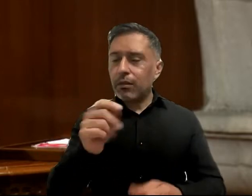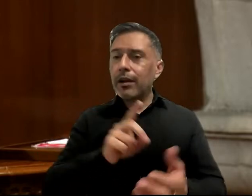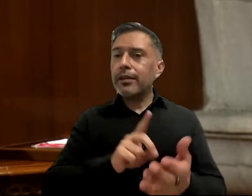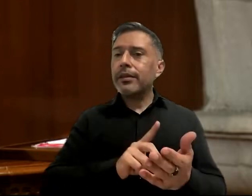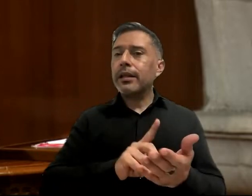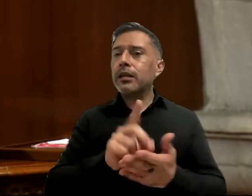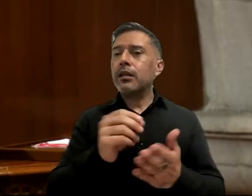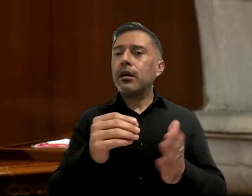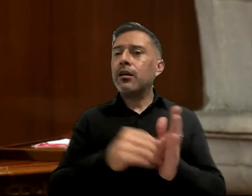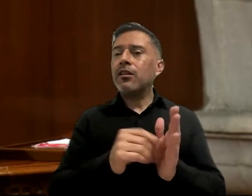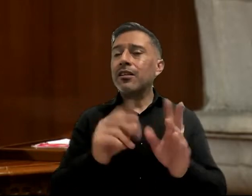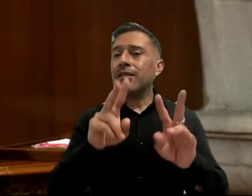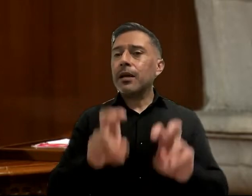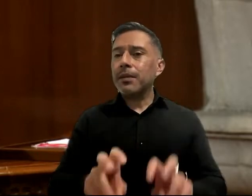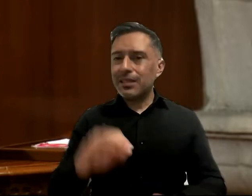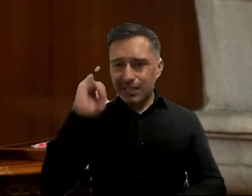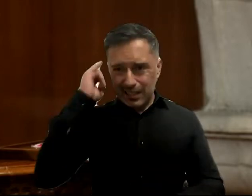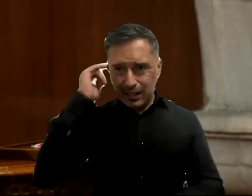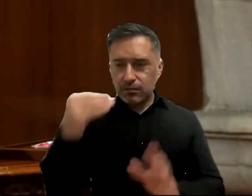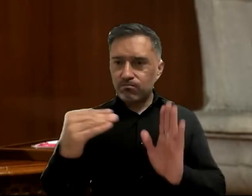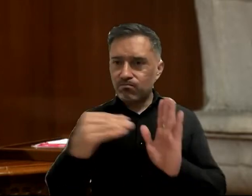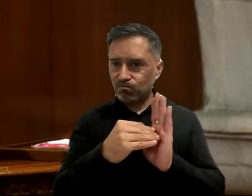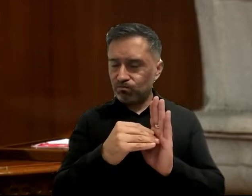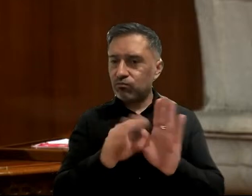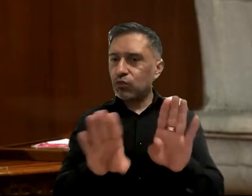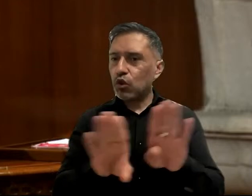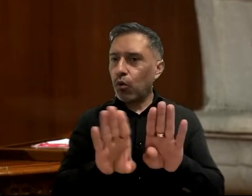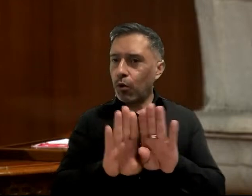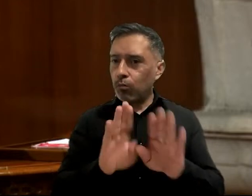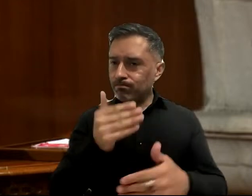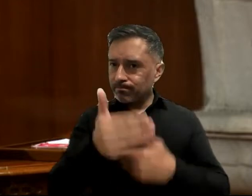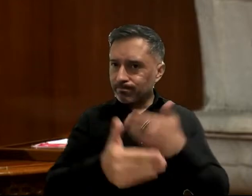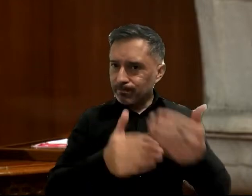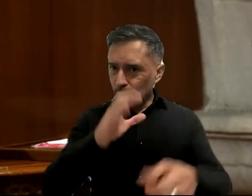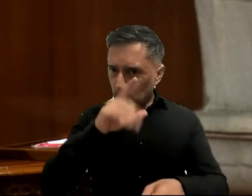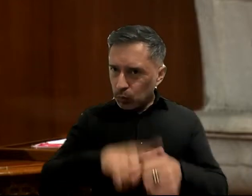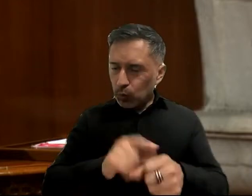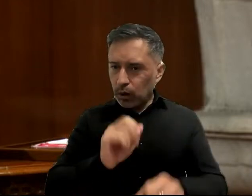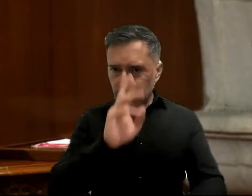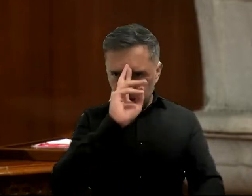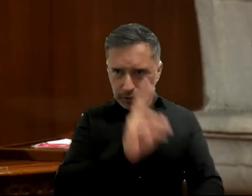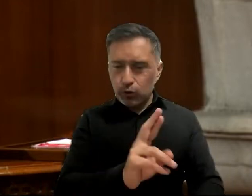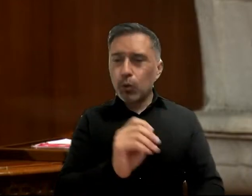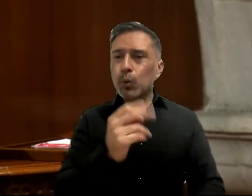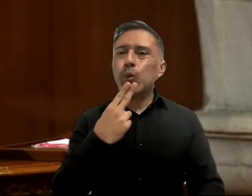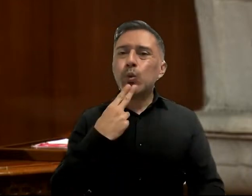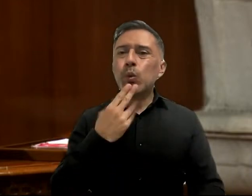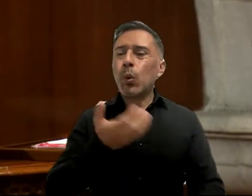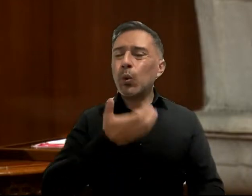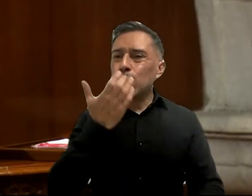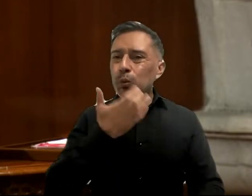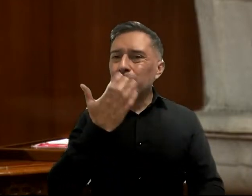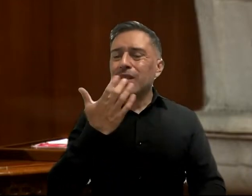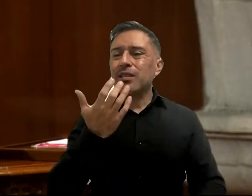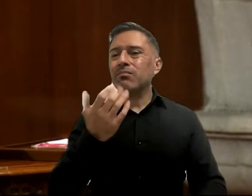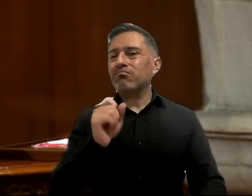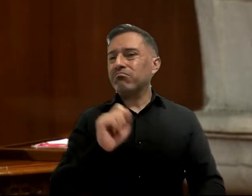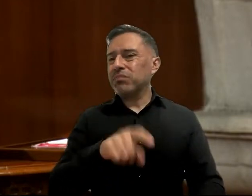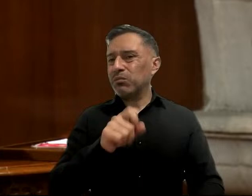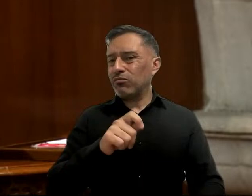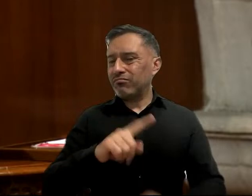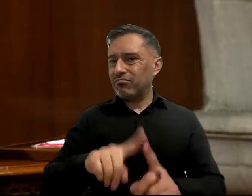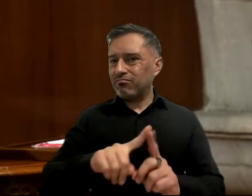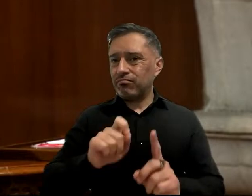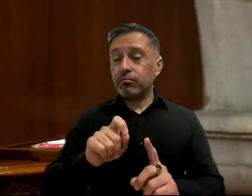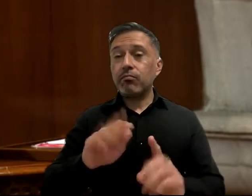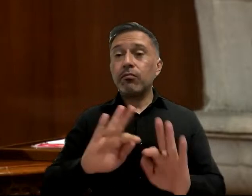asuntos indígenas para atender, con respeto a su cultura, usos, costumbres, tradiciones y forma